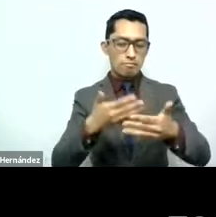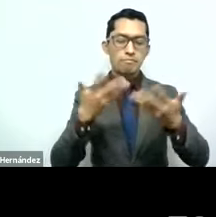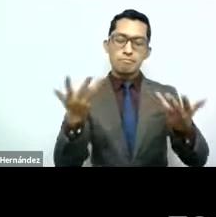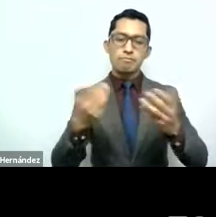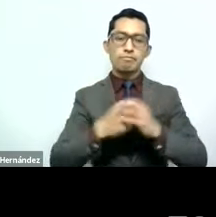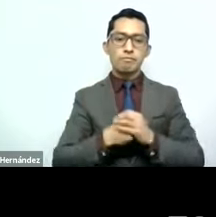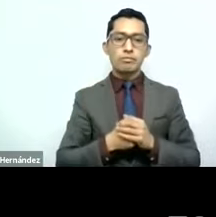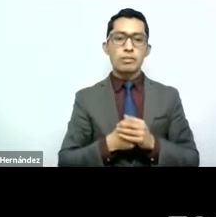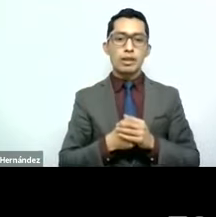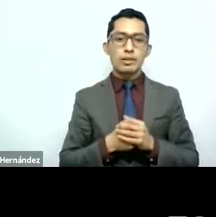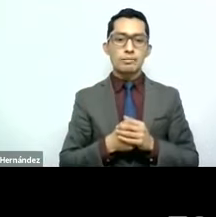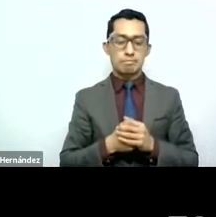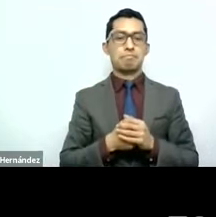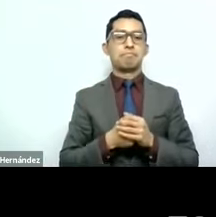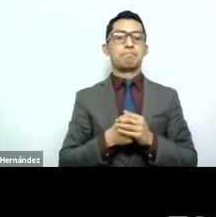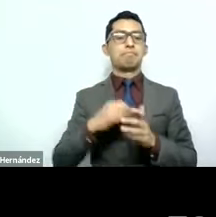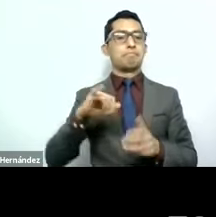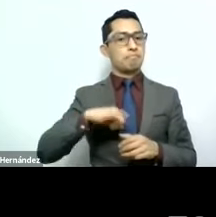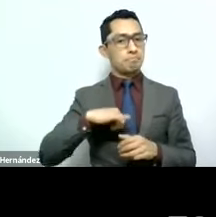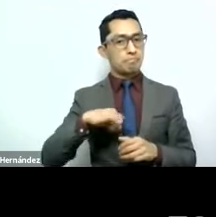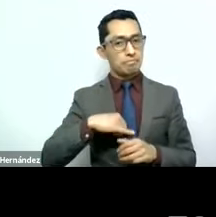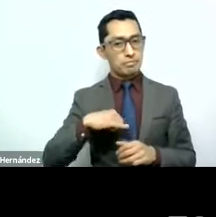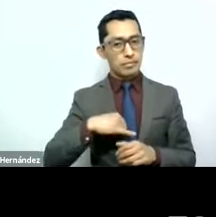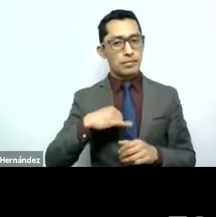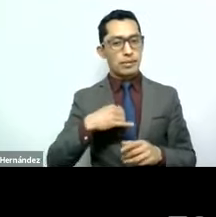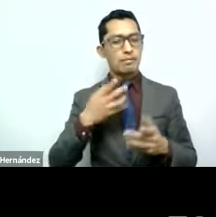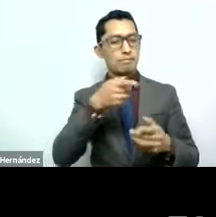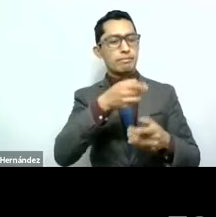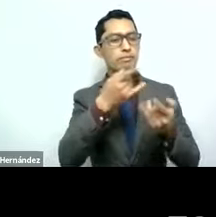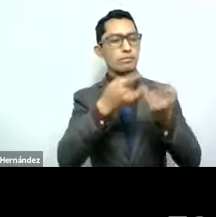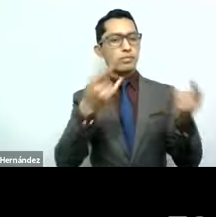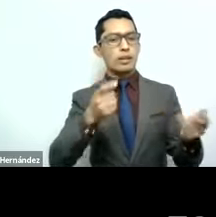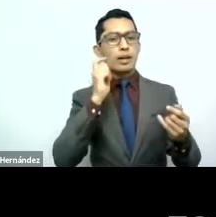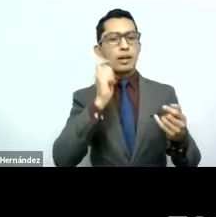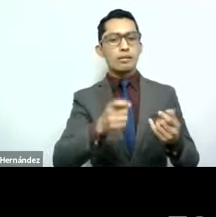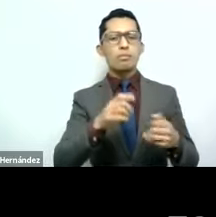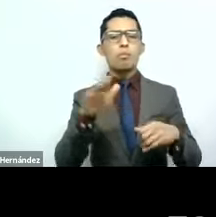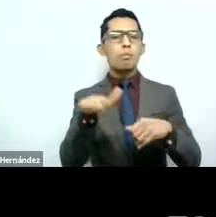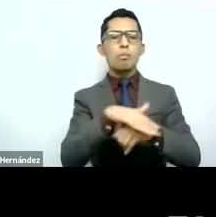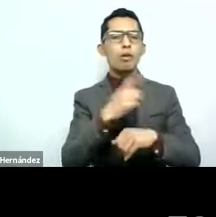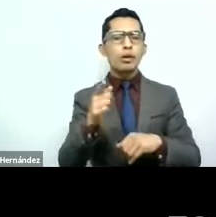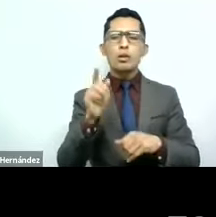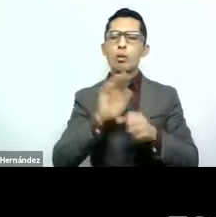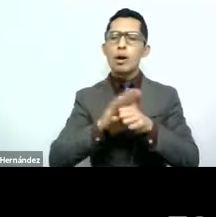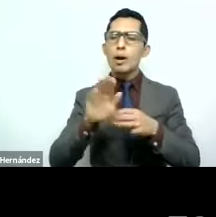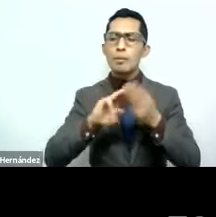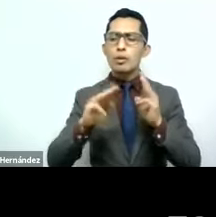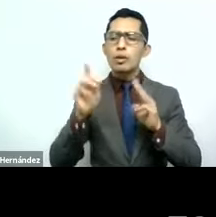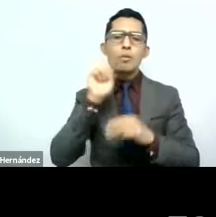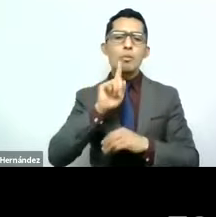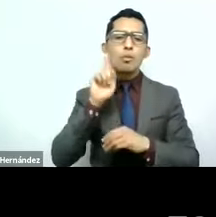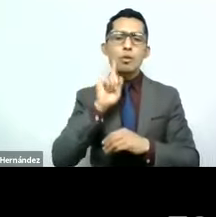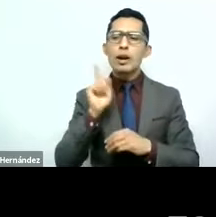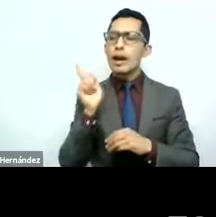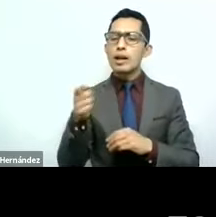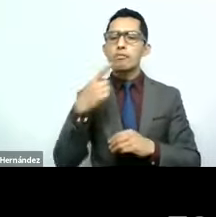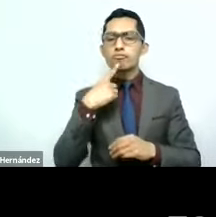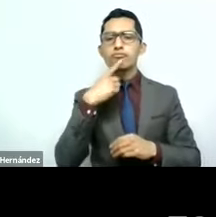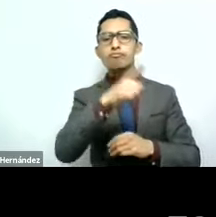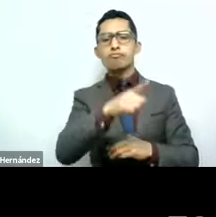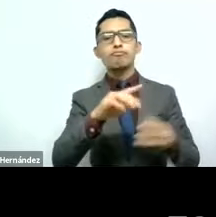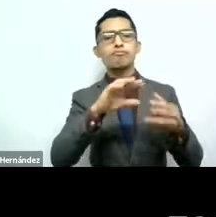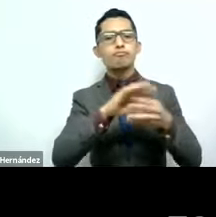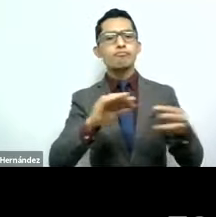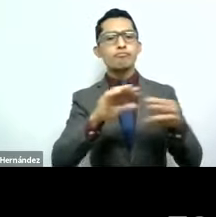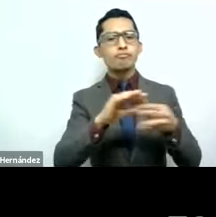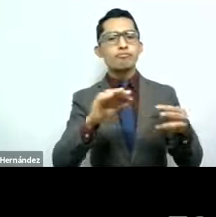obviamente aquí lo que resulta interesante es el argumento bajo el cual esta mujer presenta el recurso